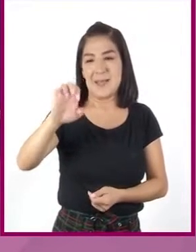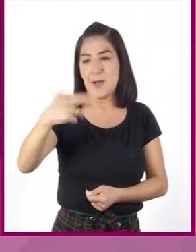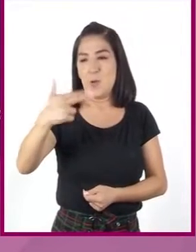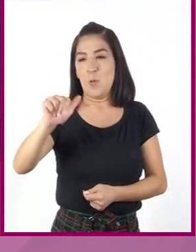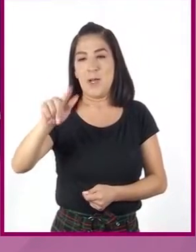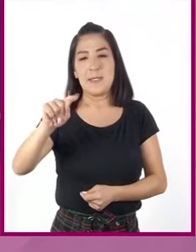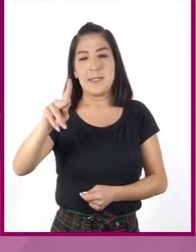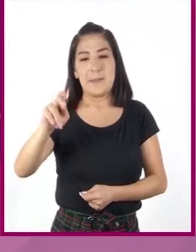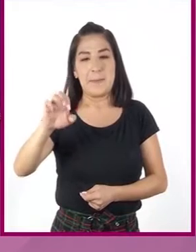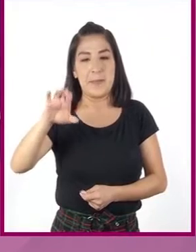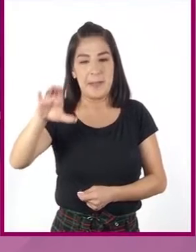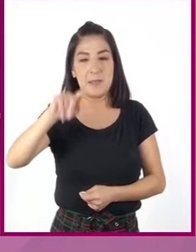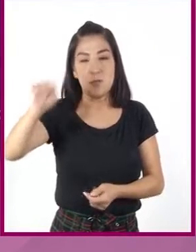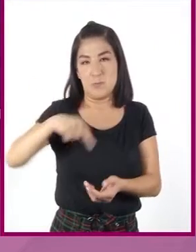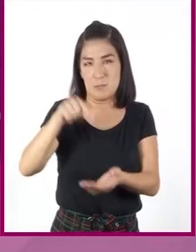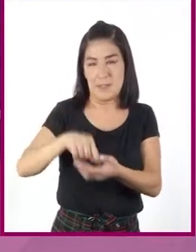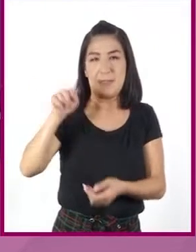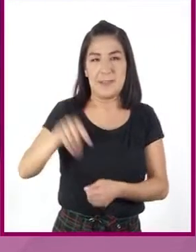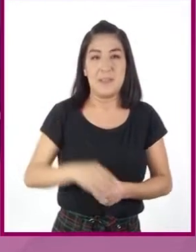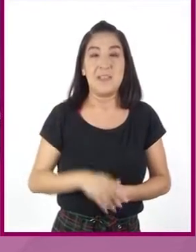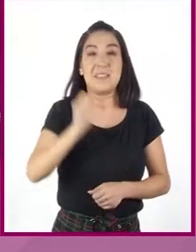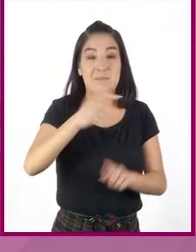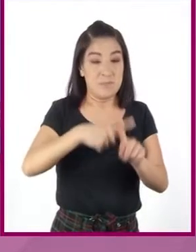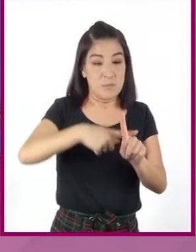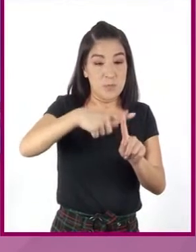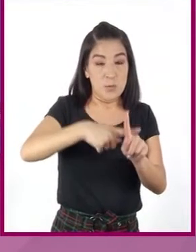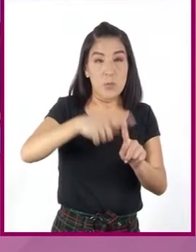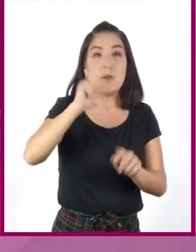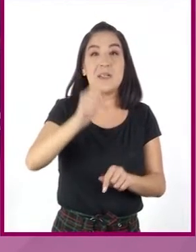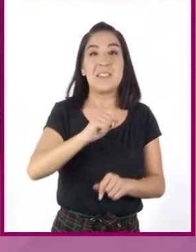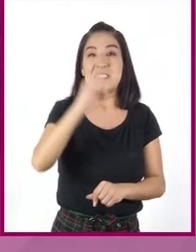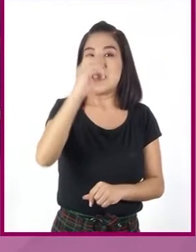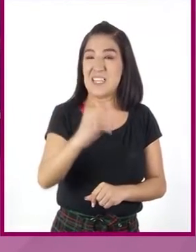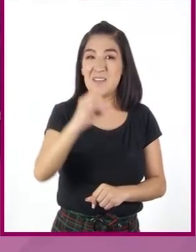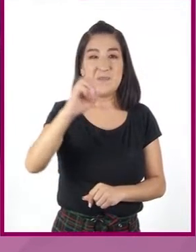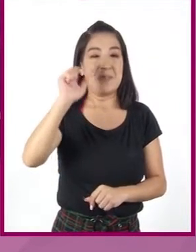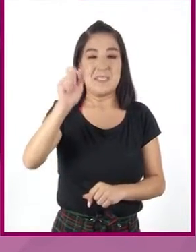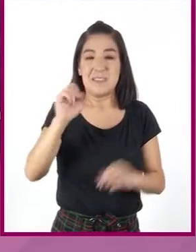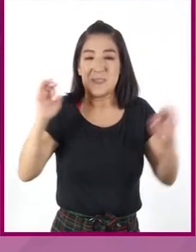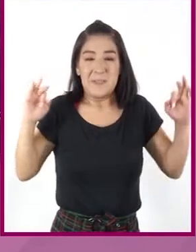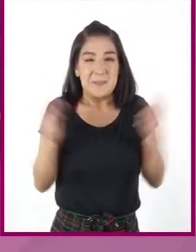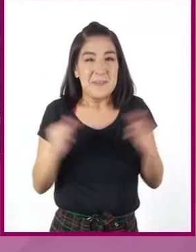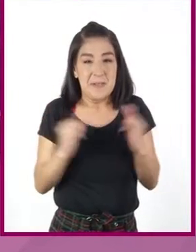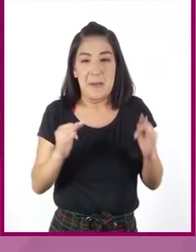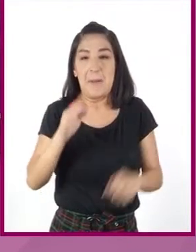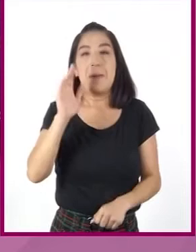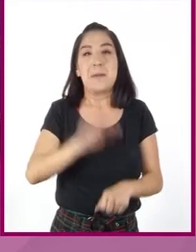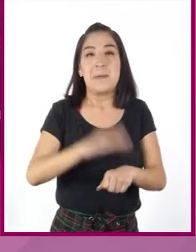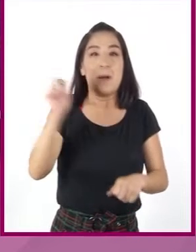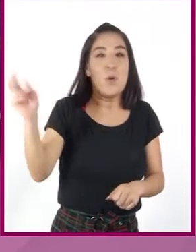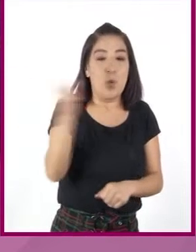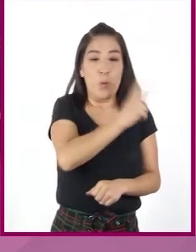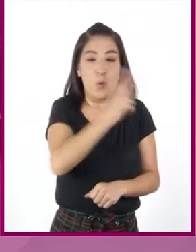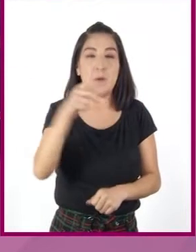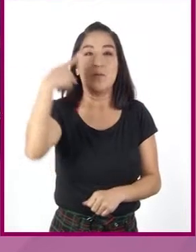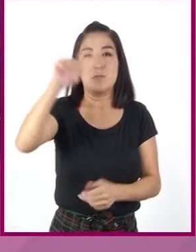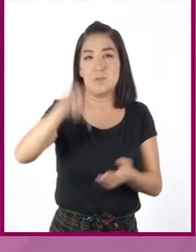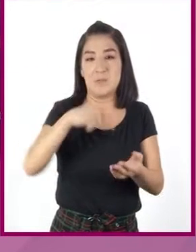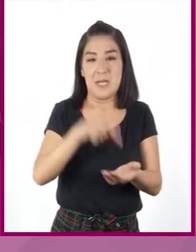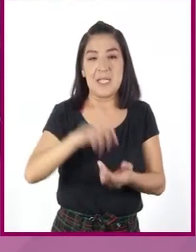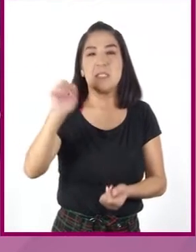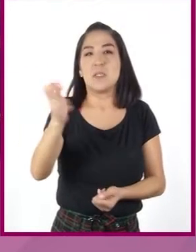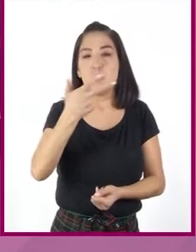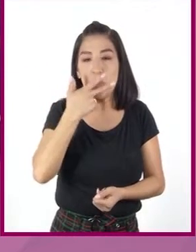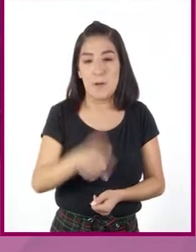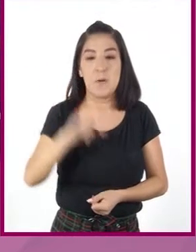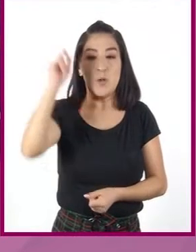Tehuantepec, en tanto que se prevén temperaturas mínimas menores a 0 grados Celsius y presencia de heladas en zonas de Chihuahua,